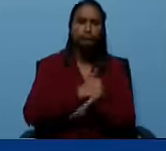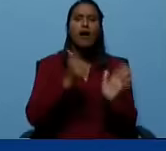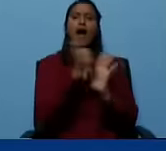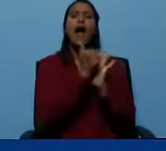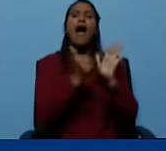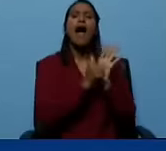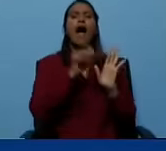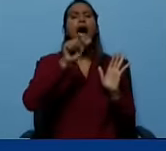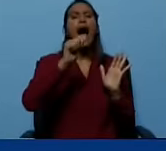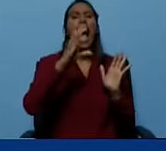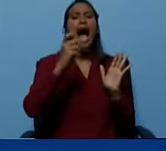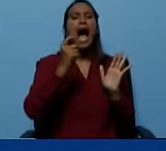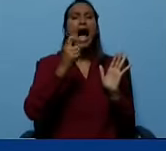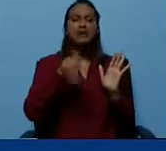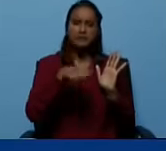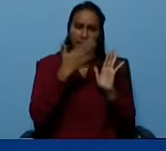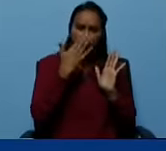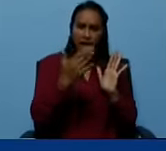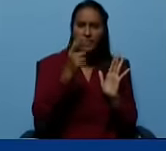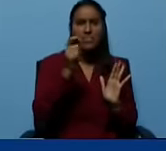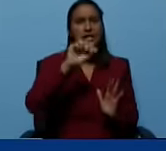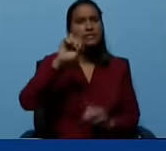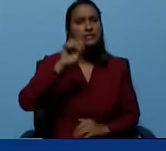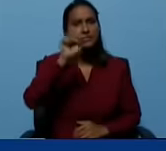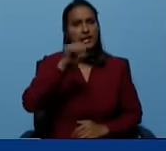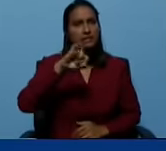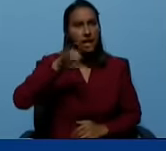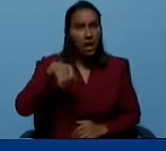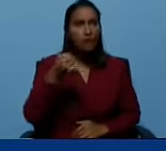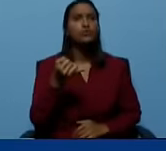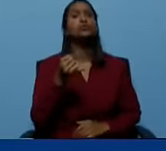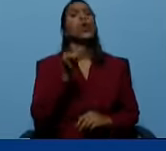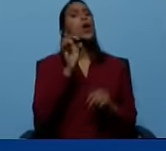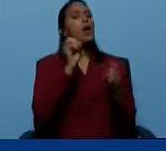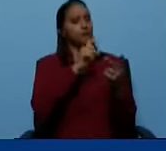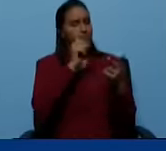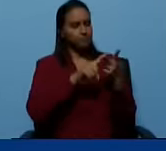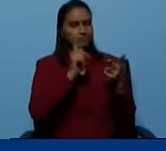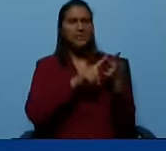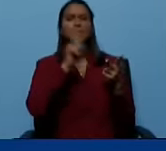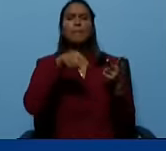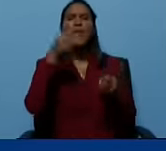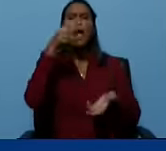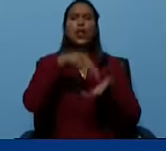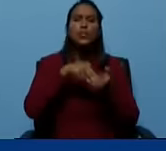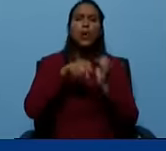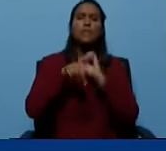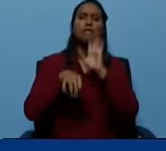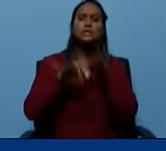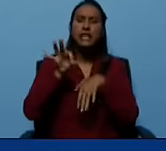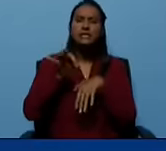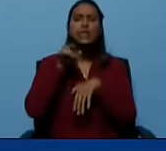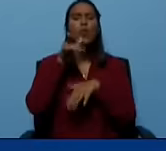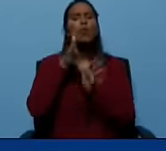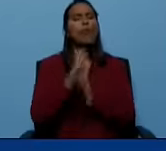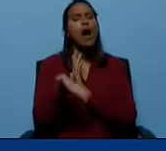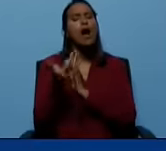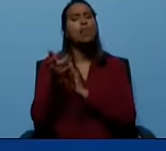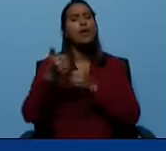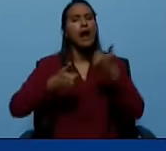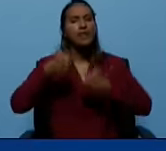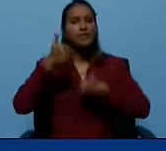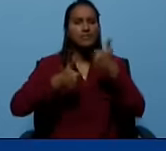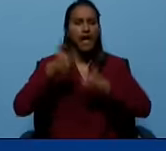quería saber también si tal como en 2013, ocurrió en 2013, cuando el entonces candidato opositor Enrique Capriles impugnó